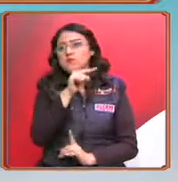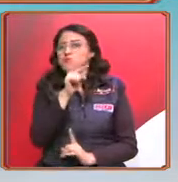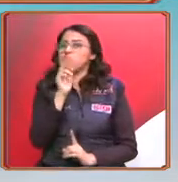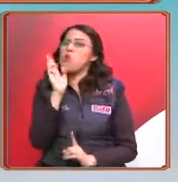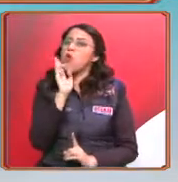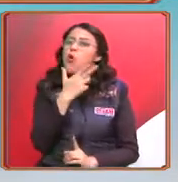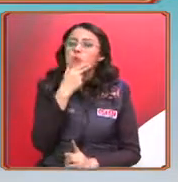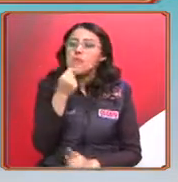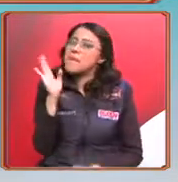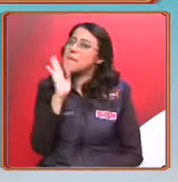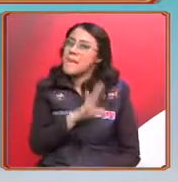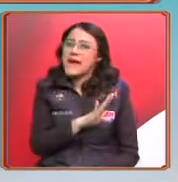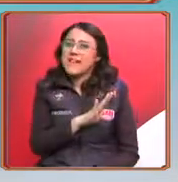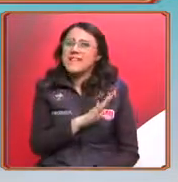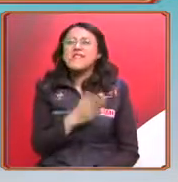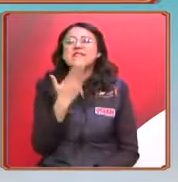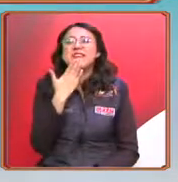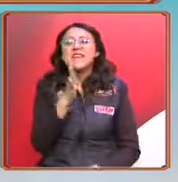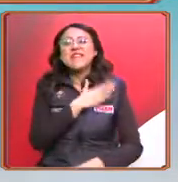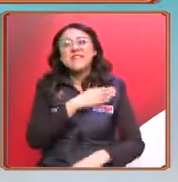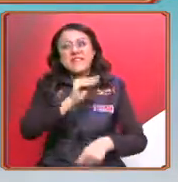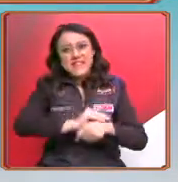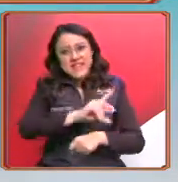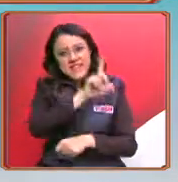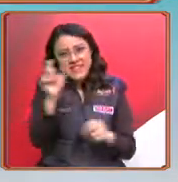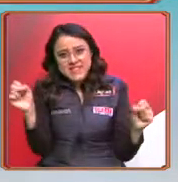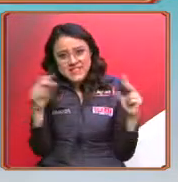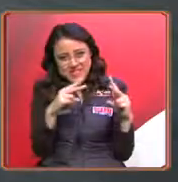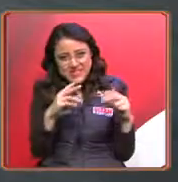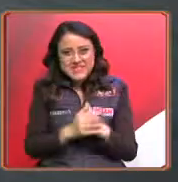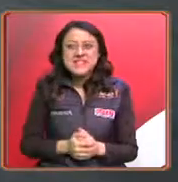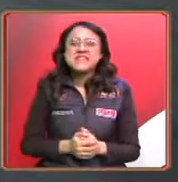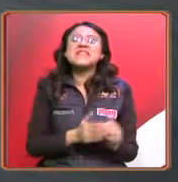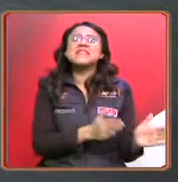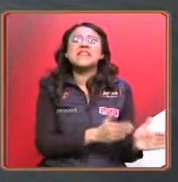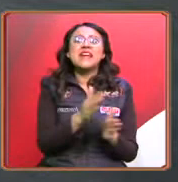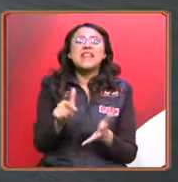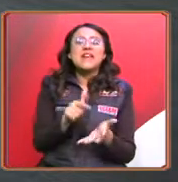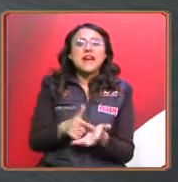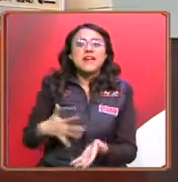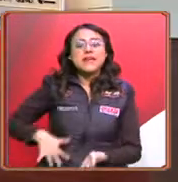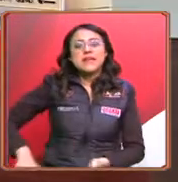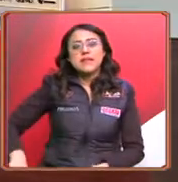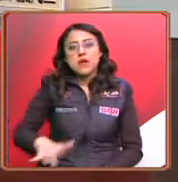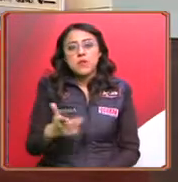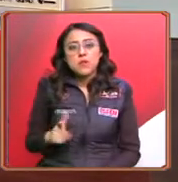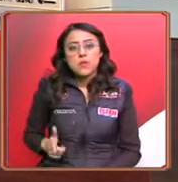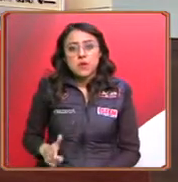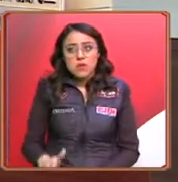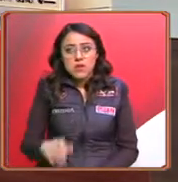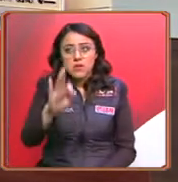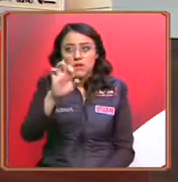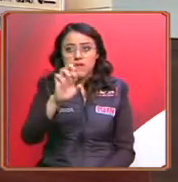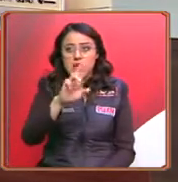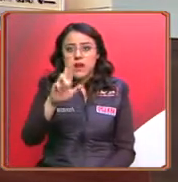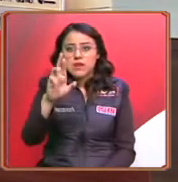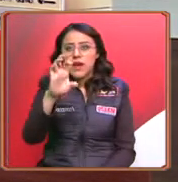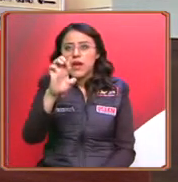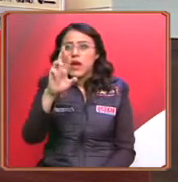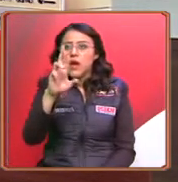busca pleitos de veras contigo. Pórtense bien, ahora los veo. Vamos a ir mientras tanto a Guanajuato. Ferrero, al decir este